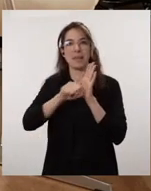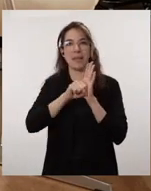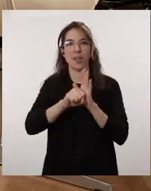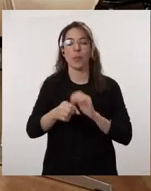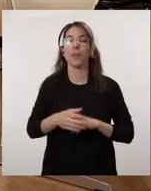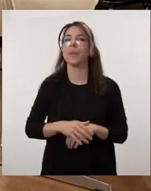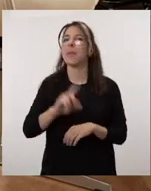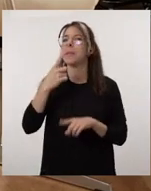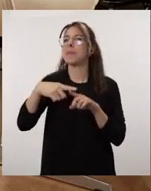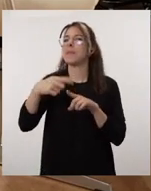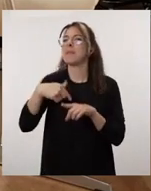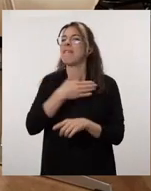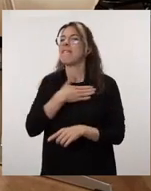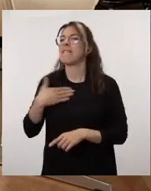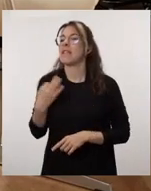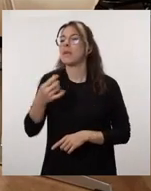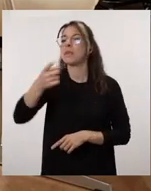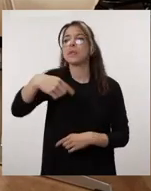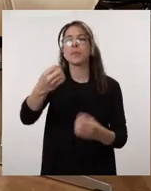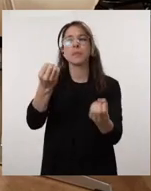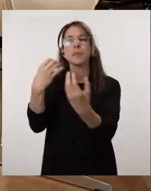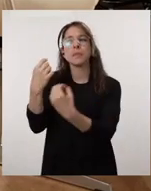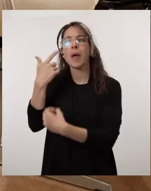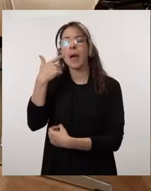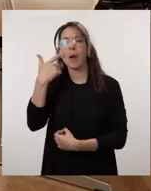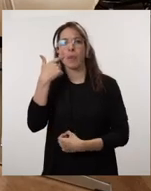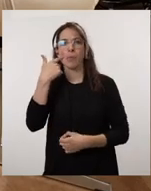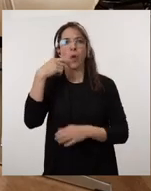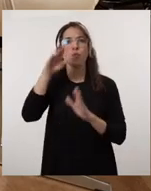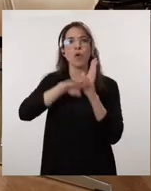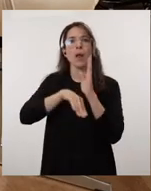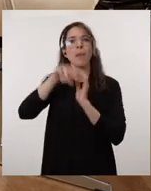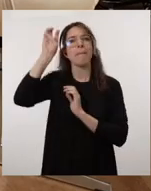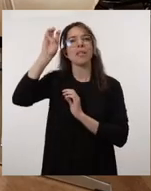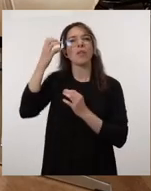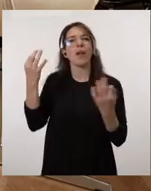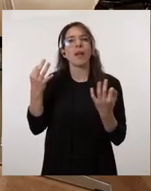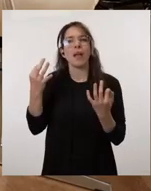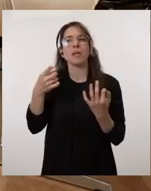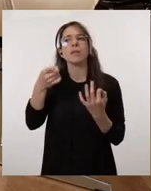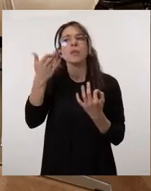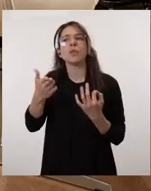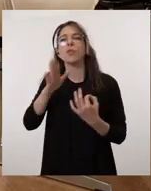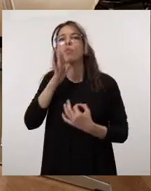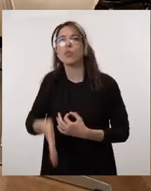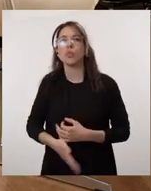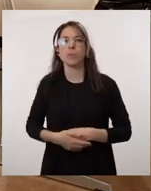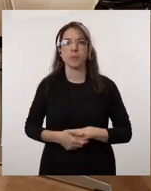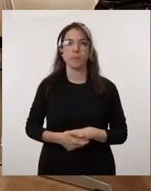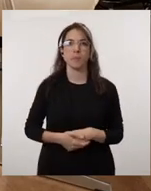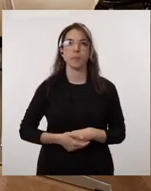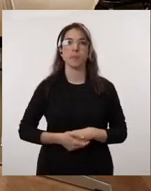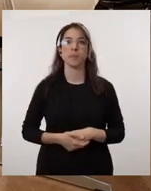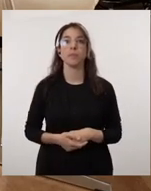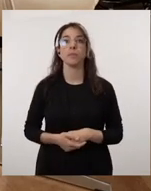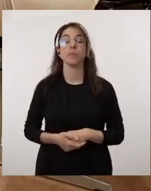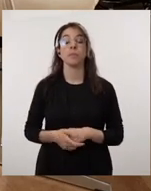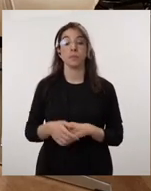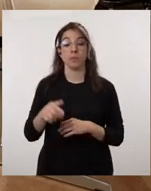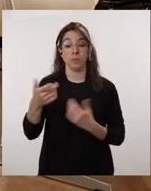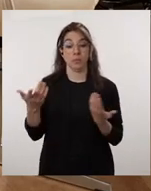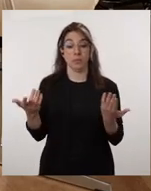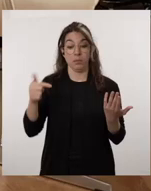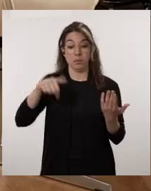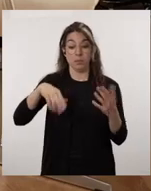y lo primero que me gustaría es que nos contaréis en qué consiste este programa de mentoría en qué consiste y por qué es importante nos